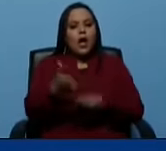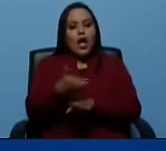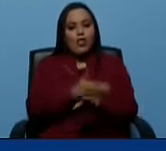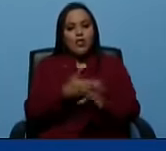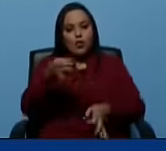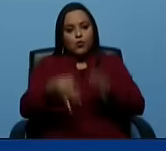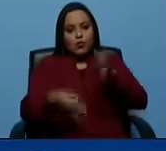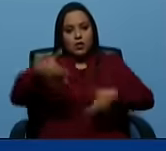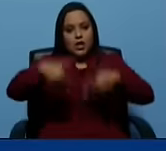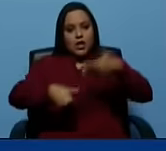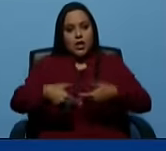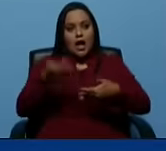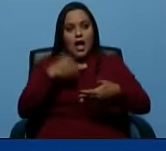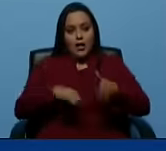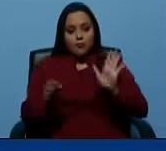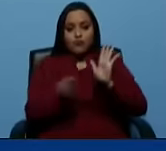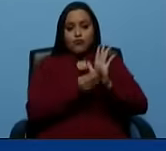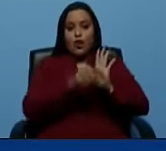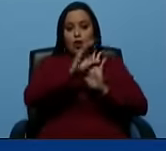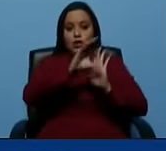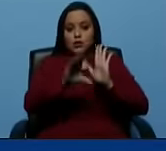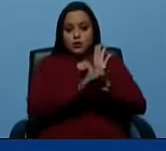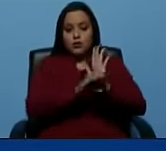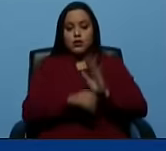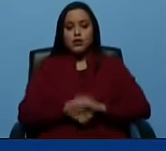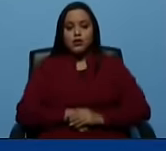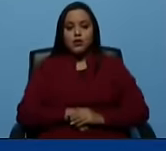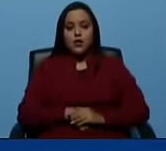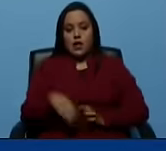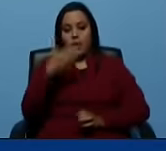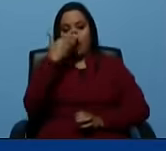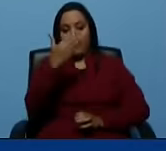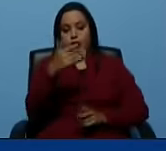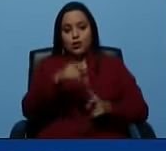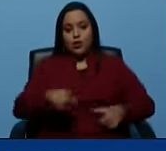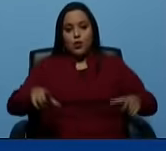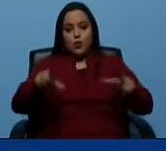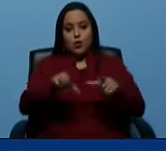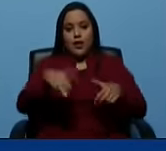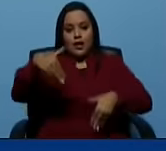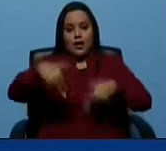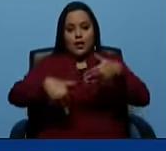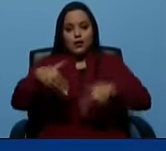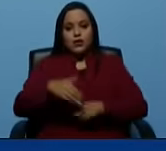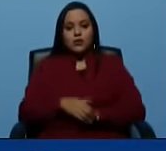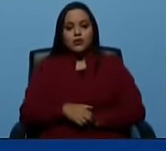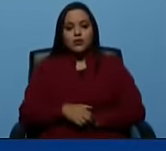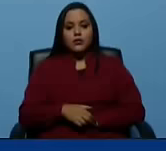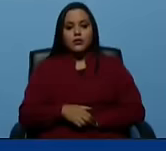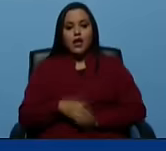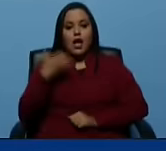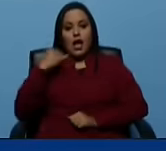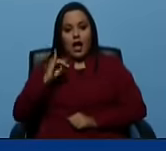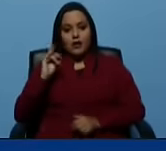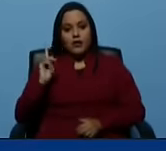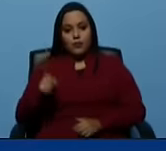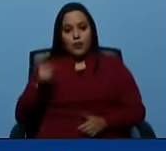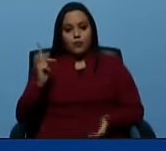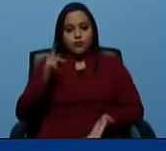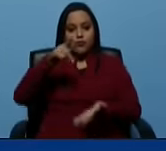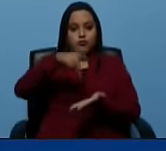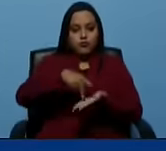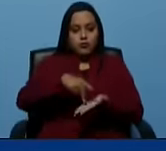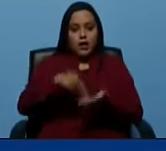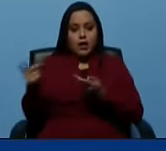contenido en esta Constitución, ante la sala electoral, han acudido a